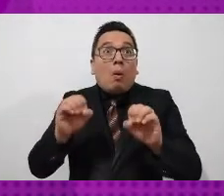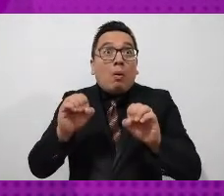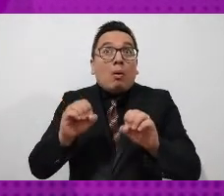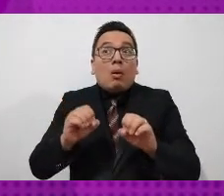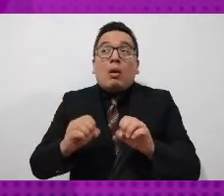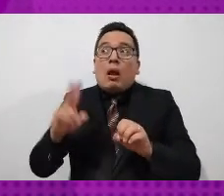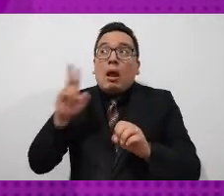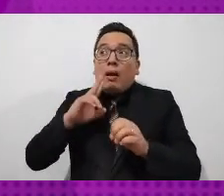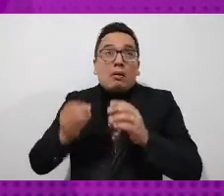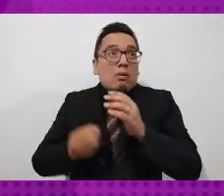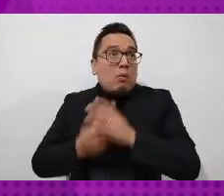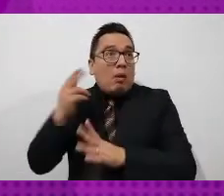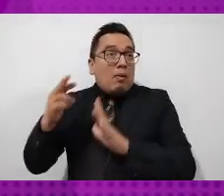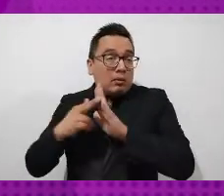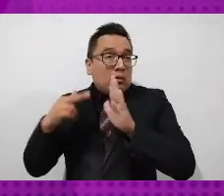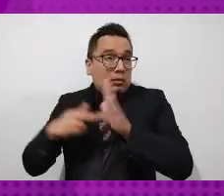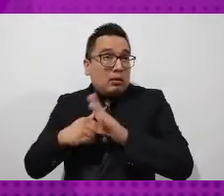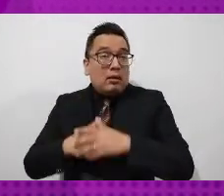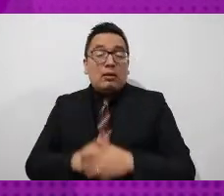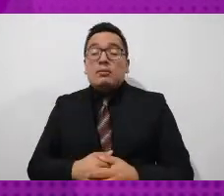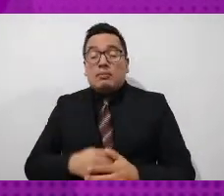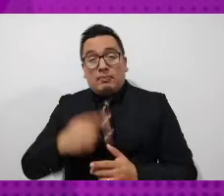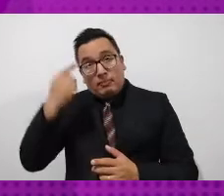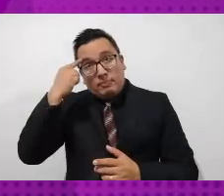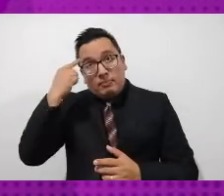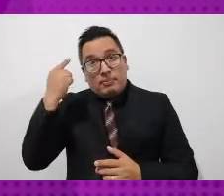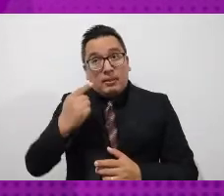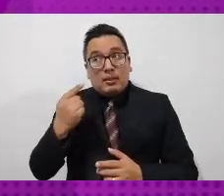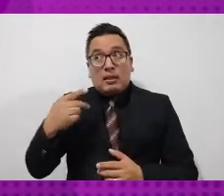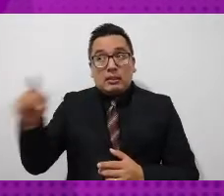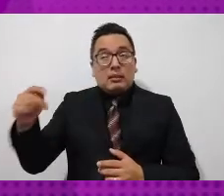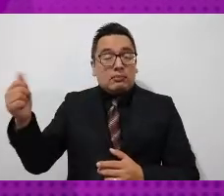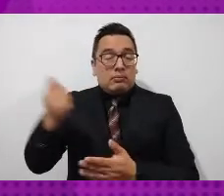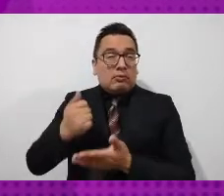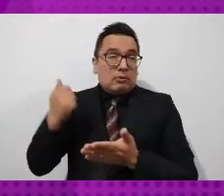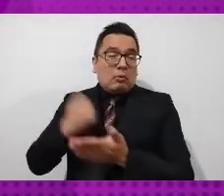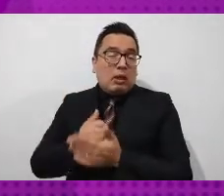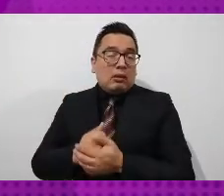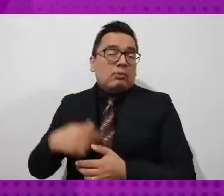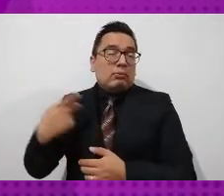inclusive crear nuevos reglamentos que sean de la competencia municipal.